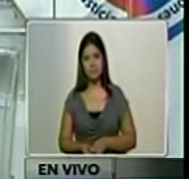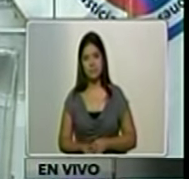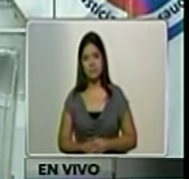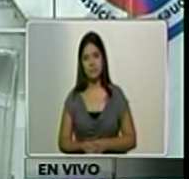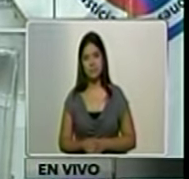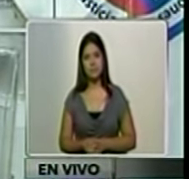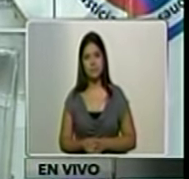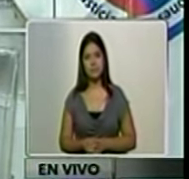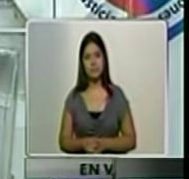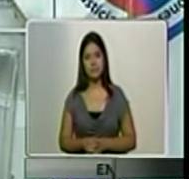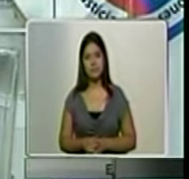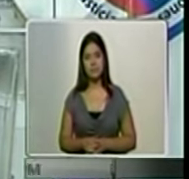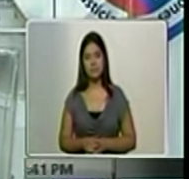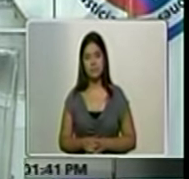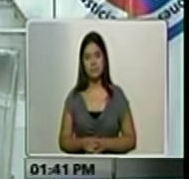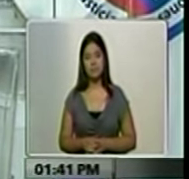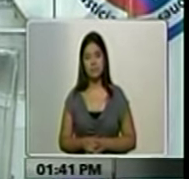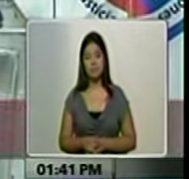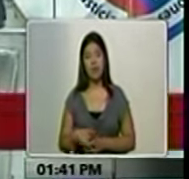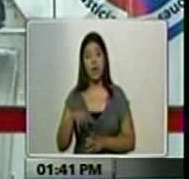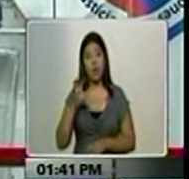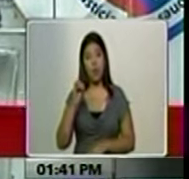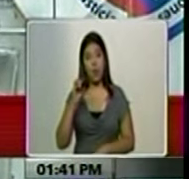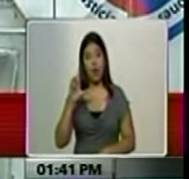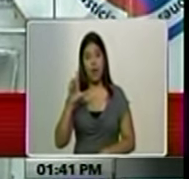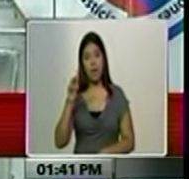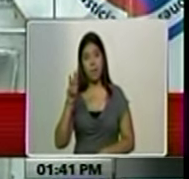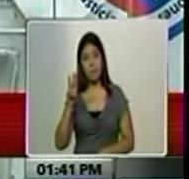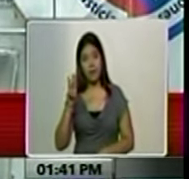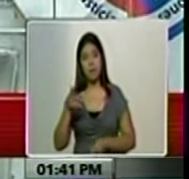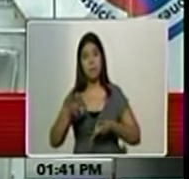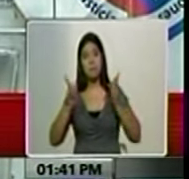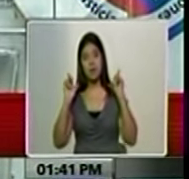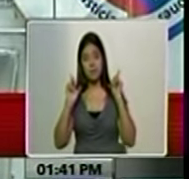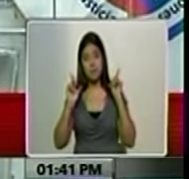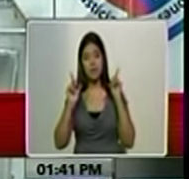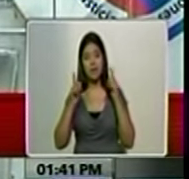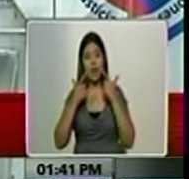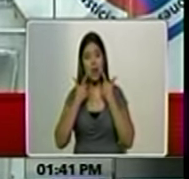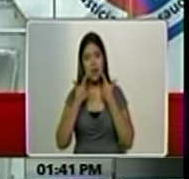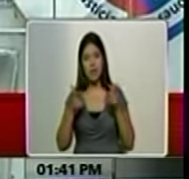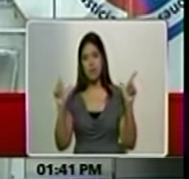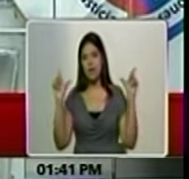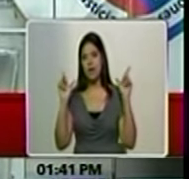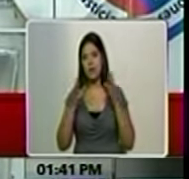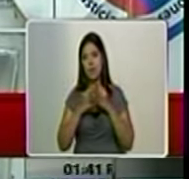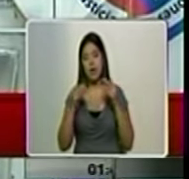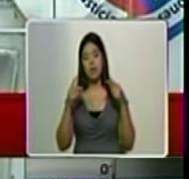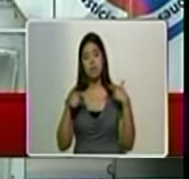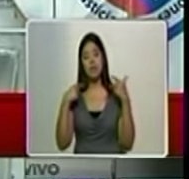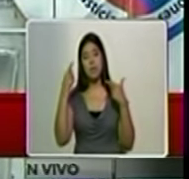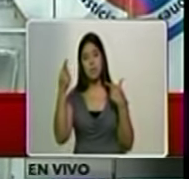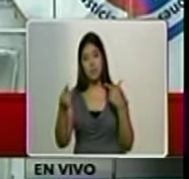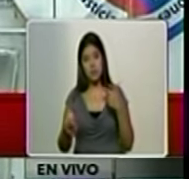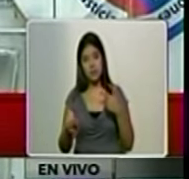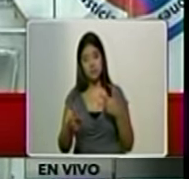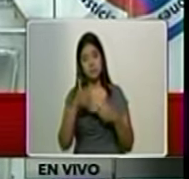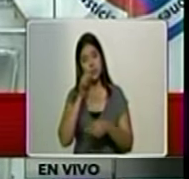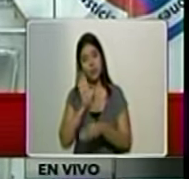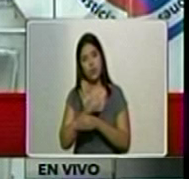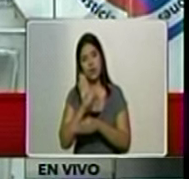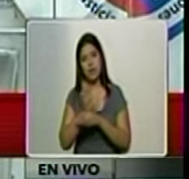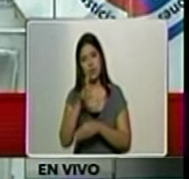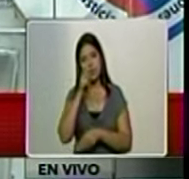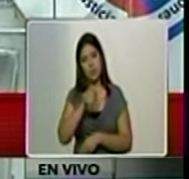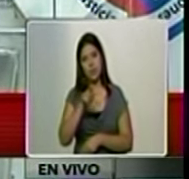Estas operaciones lo que permiten entonces es ir liberando espacios para ir posteriormente protegiendo al